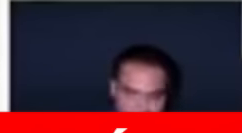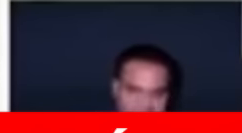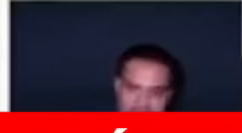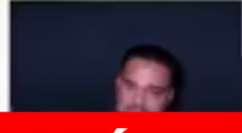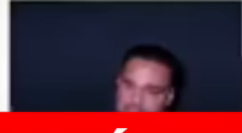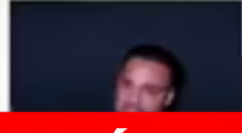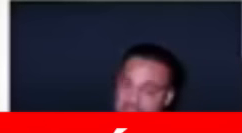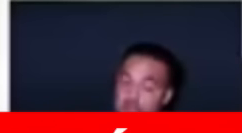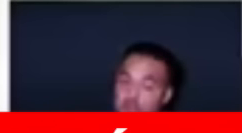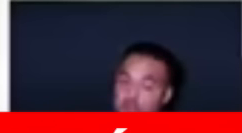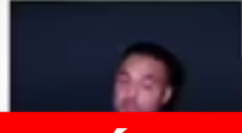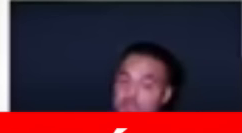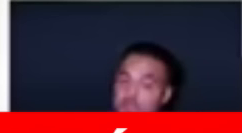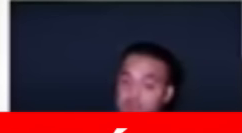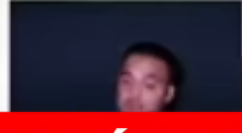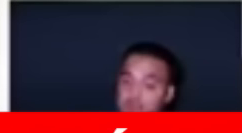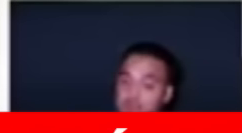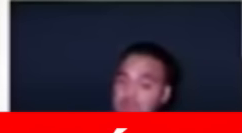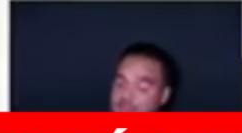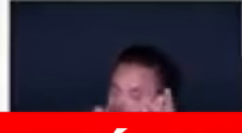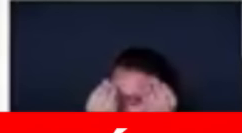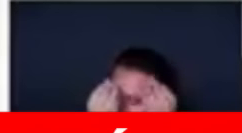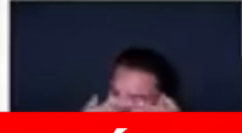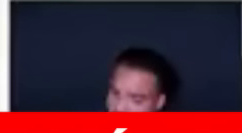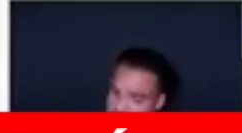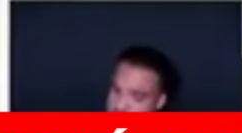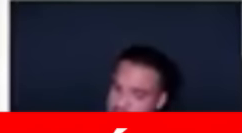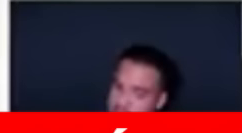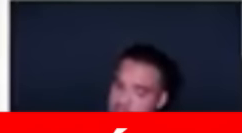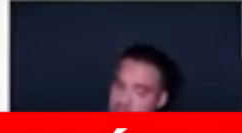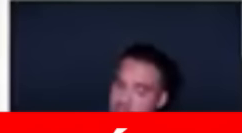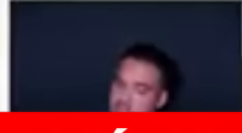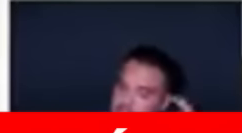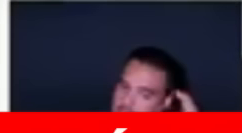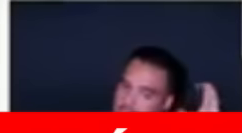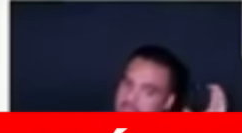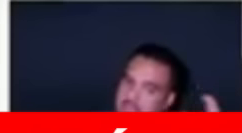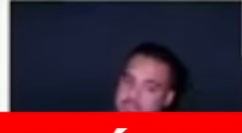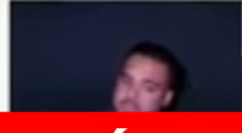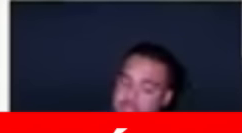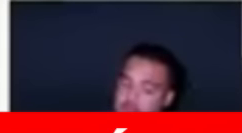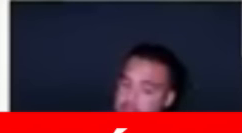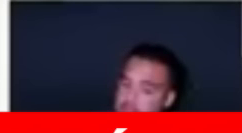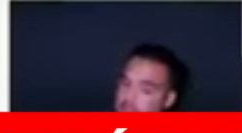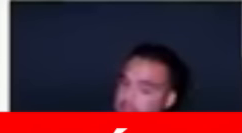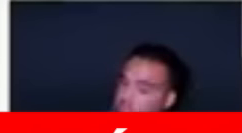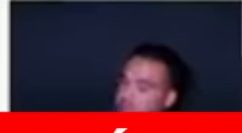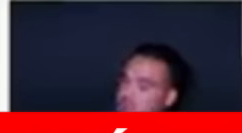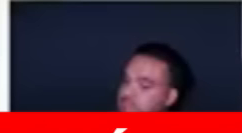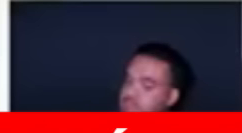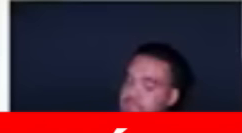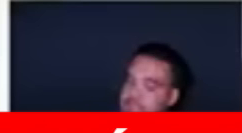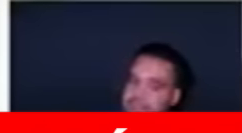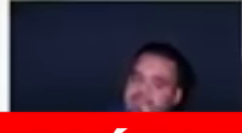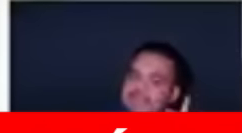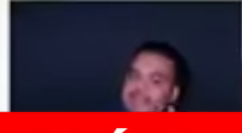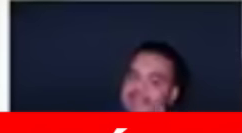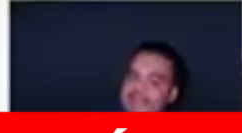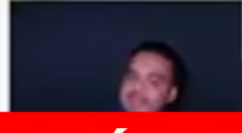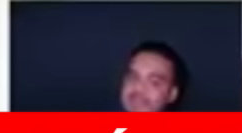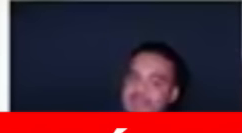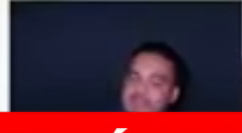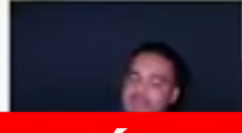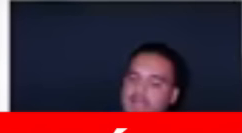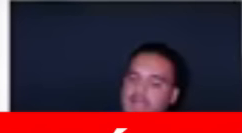la amenaza de caer por completo en manos de criminales gracias a la perversidad y a la